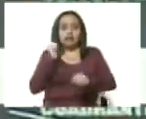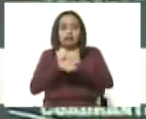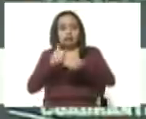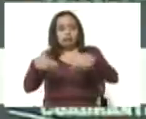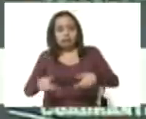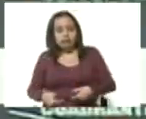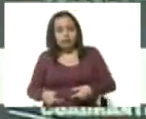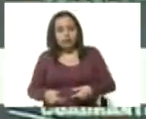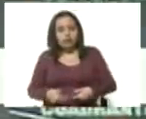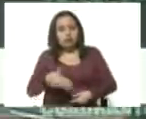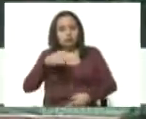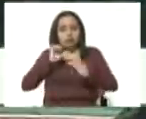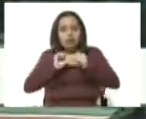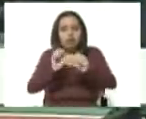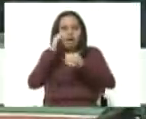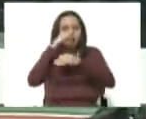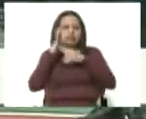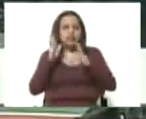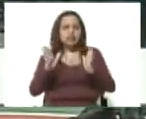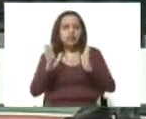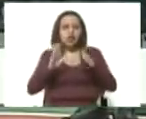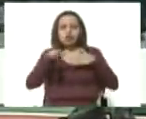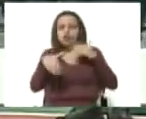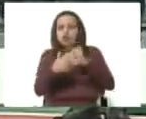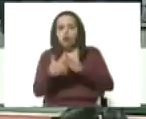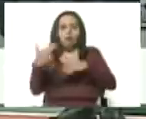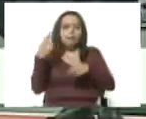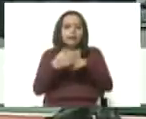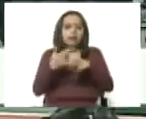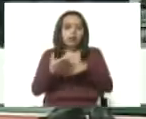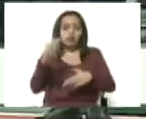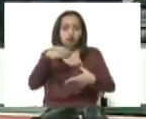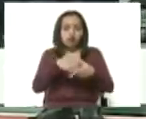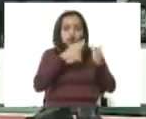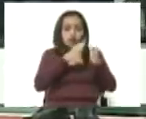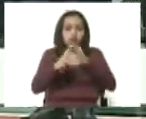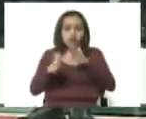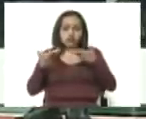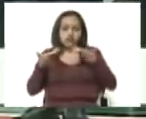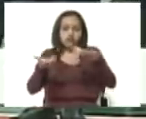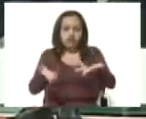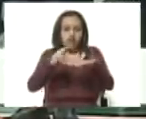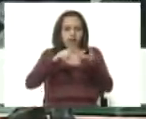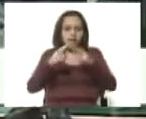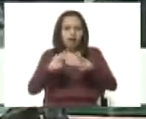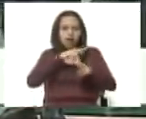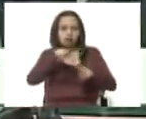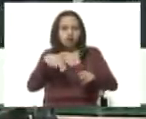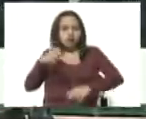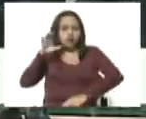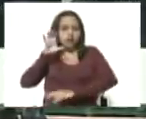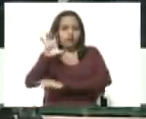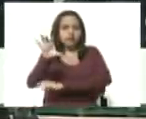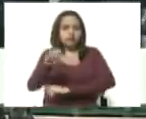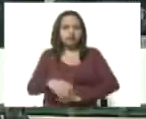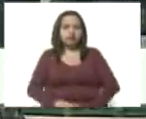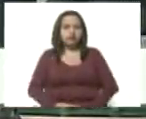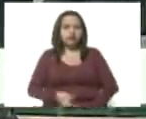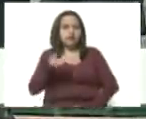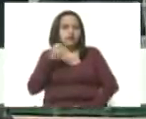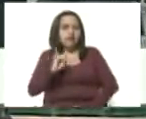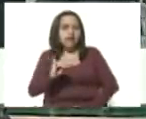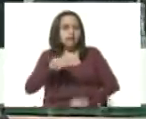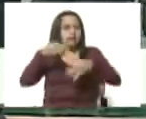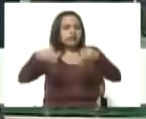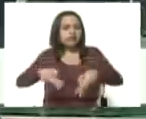para seguir atendiendo todas las amenazas al orden interno y garantizar la paz de nuestra patria, que es y